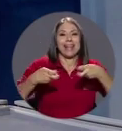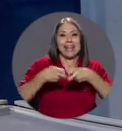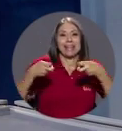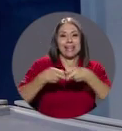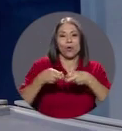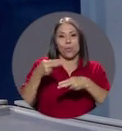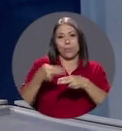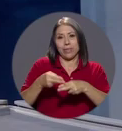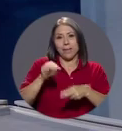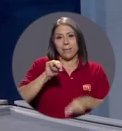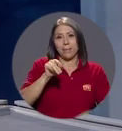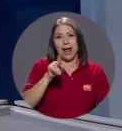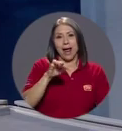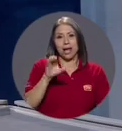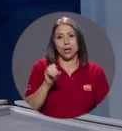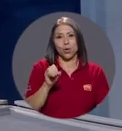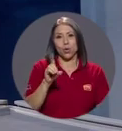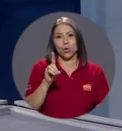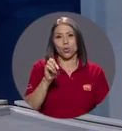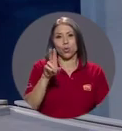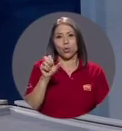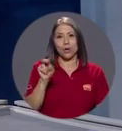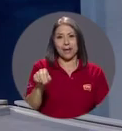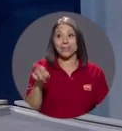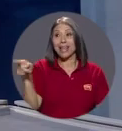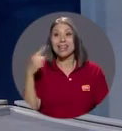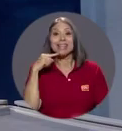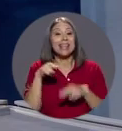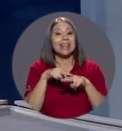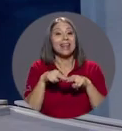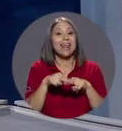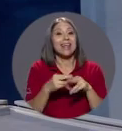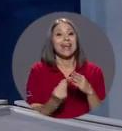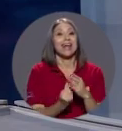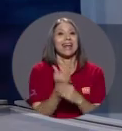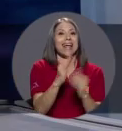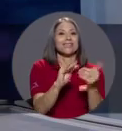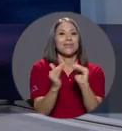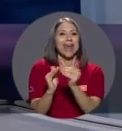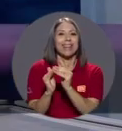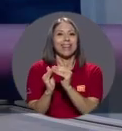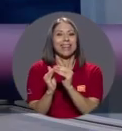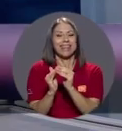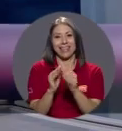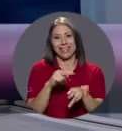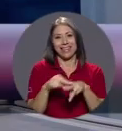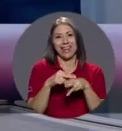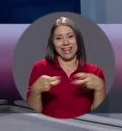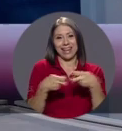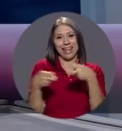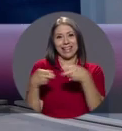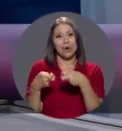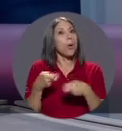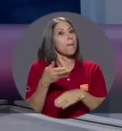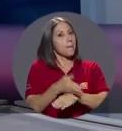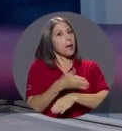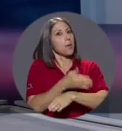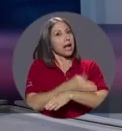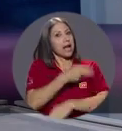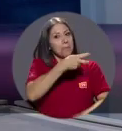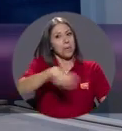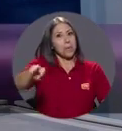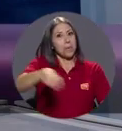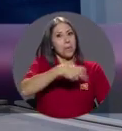Eléctrico Metropolitano, Mario Durán, para quien un tren crea ciudad. La implementación del tren eléctrico mejorará la movilidad en la gran